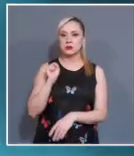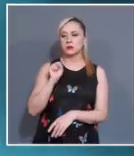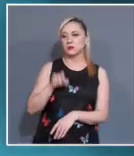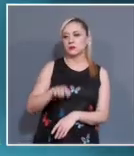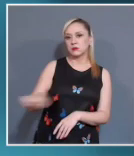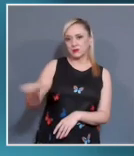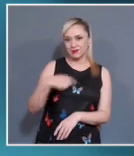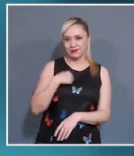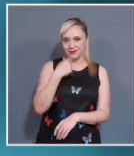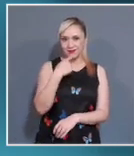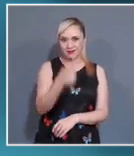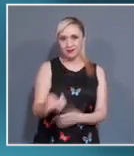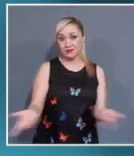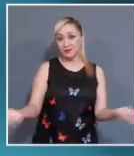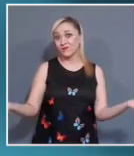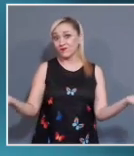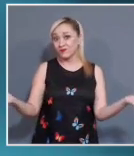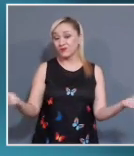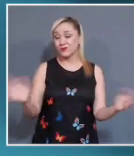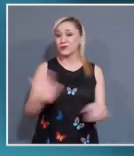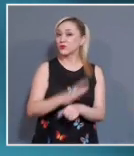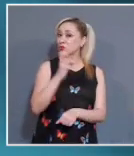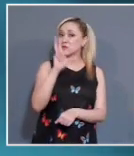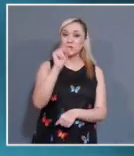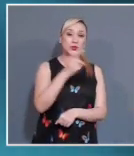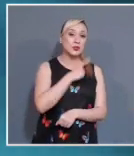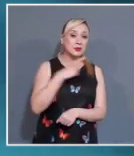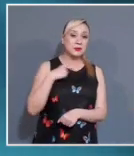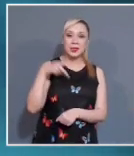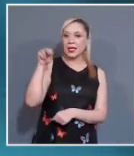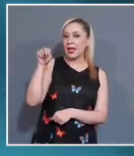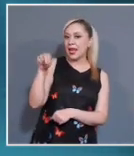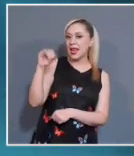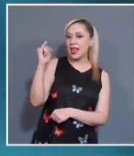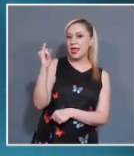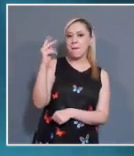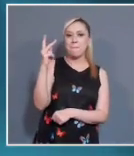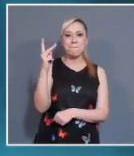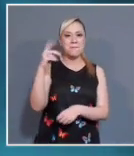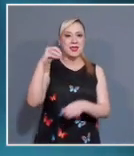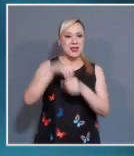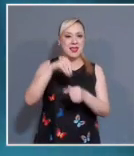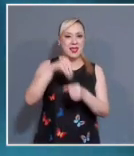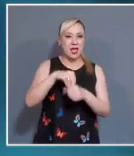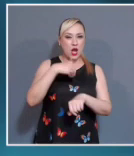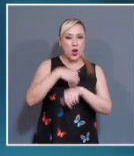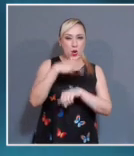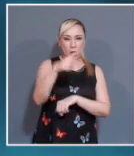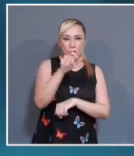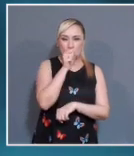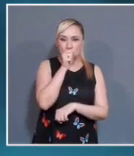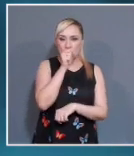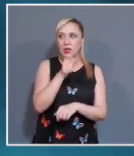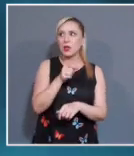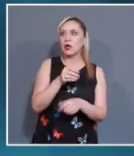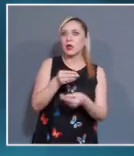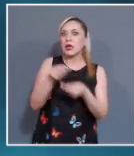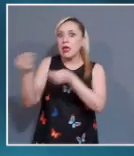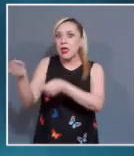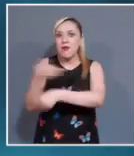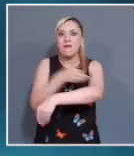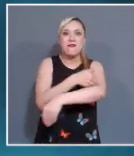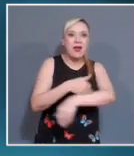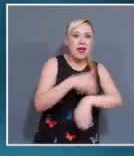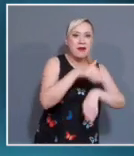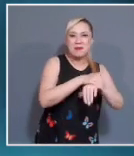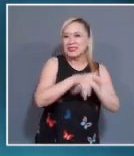manera hay que compartir el NIP con terceros, a veces ni con la familia. Me ha tocado, lo